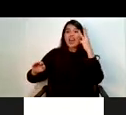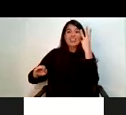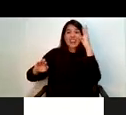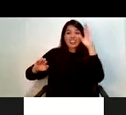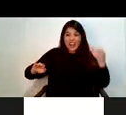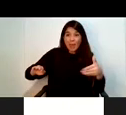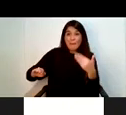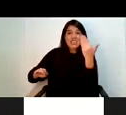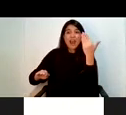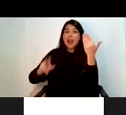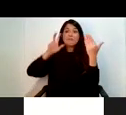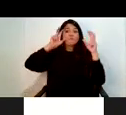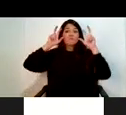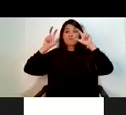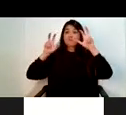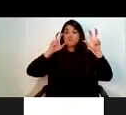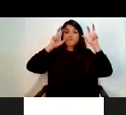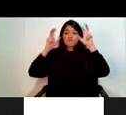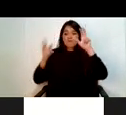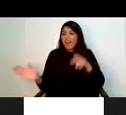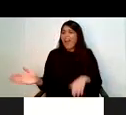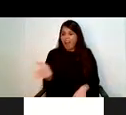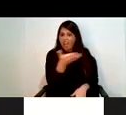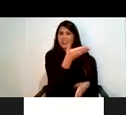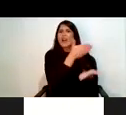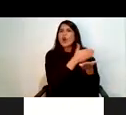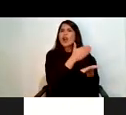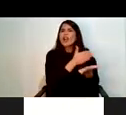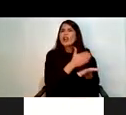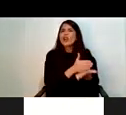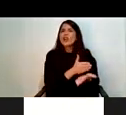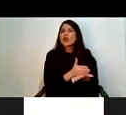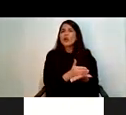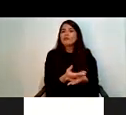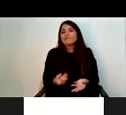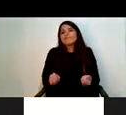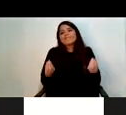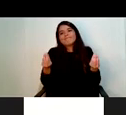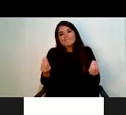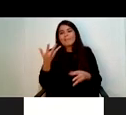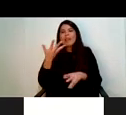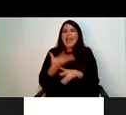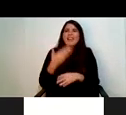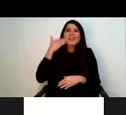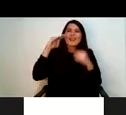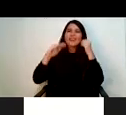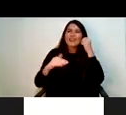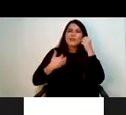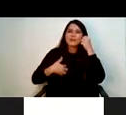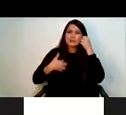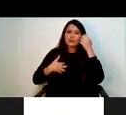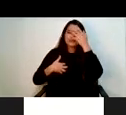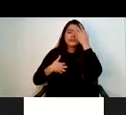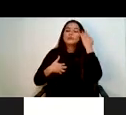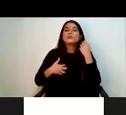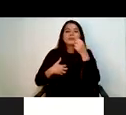durmió más y fue enviada al colegio, vamos a tener un niño más irritable en el aula, un